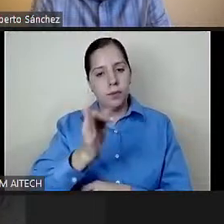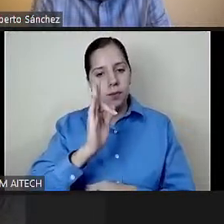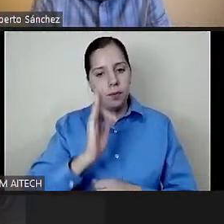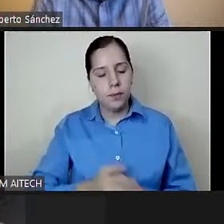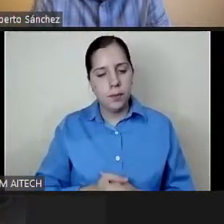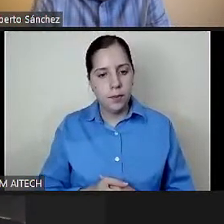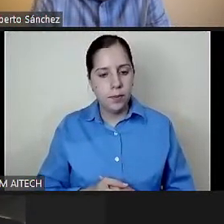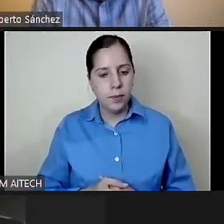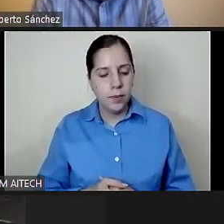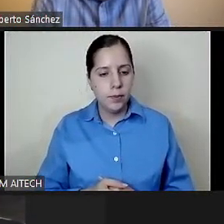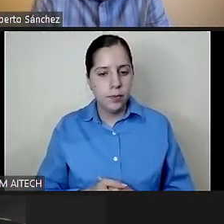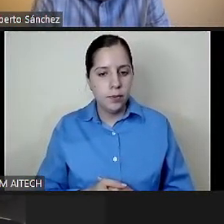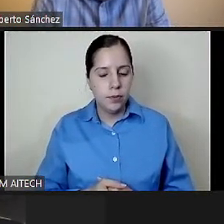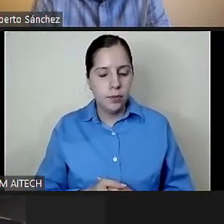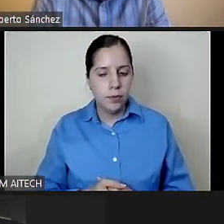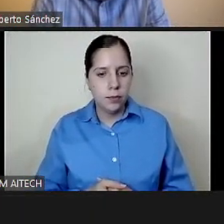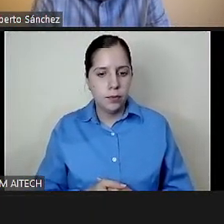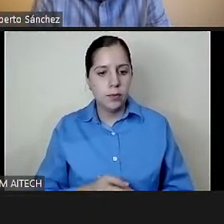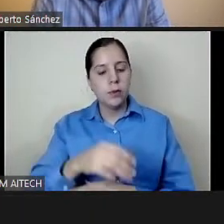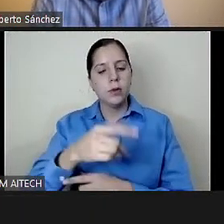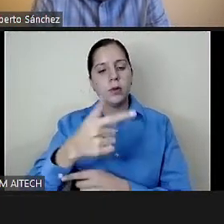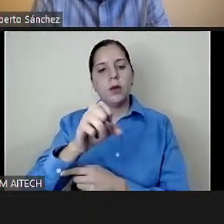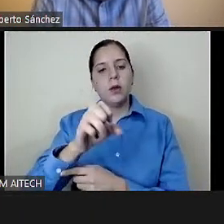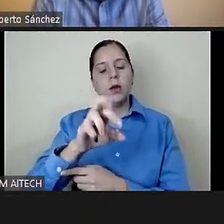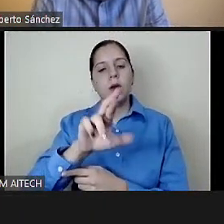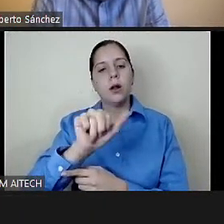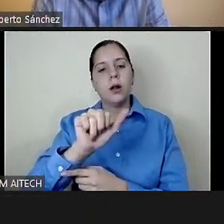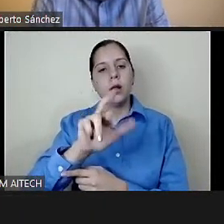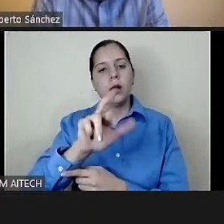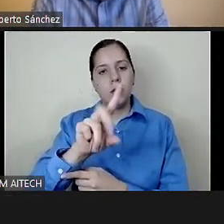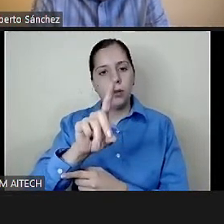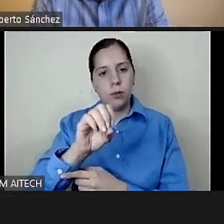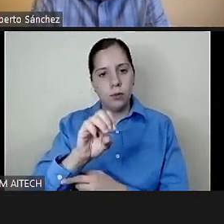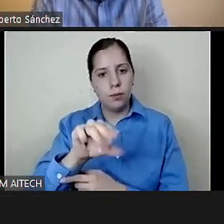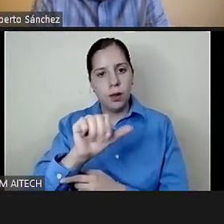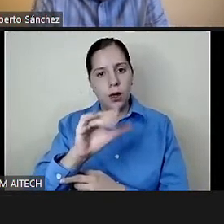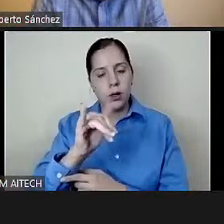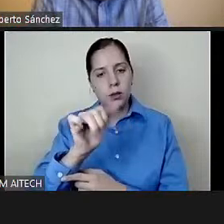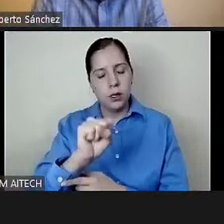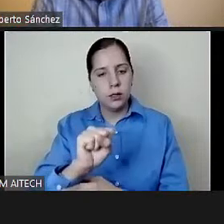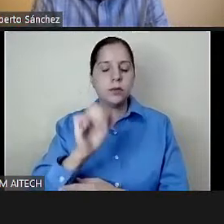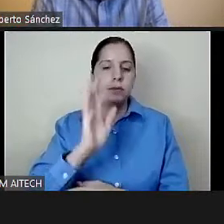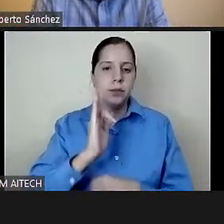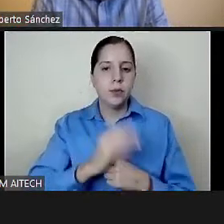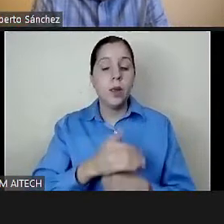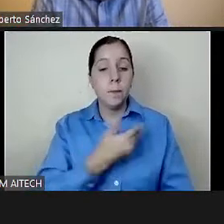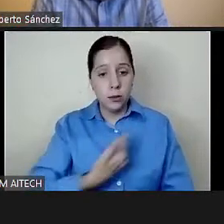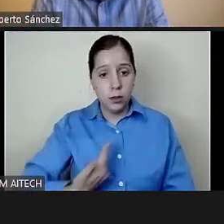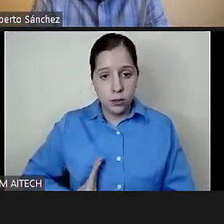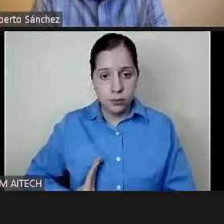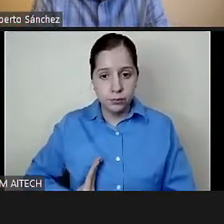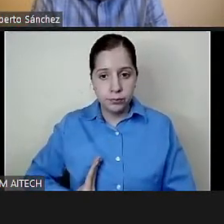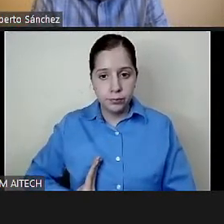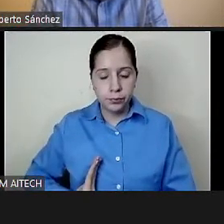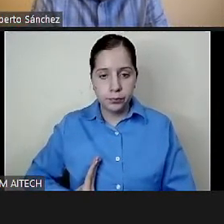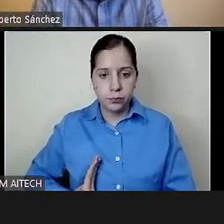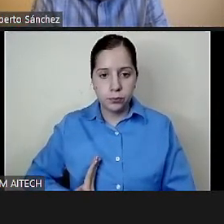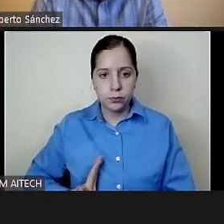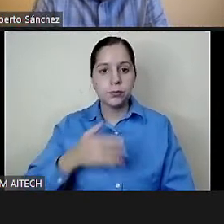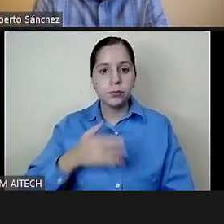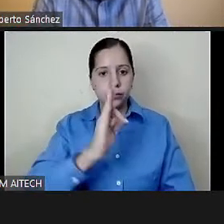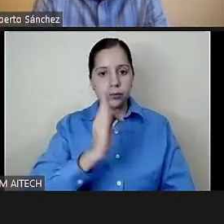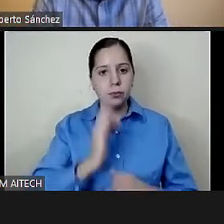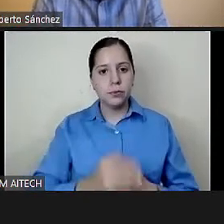favor. Consejero Gerardo Macías Rodríguez. A favor. Consejera Presidenta. A